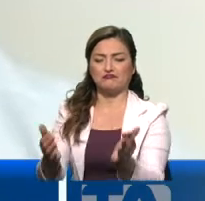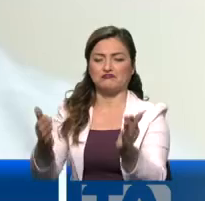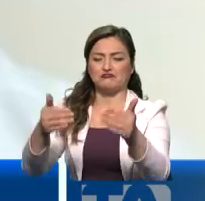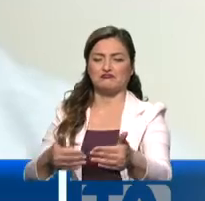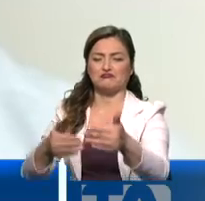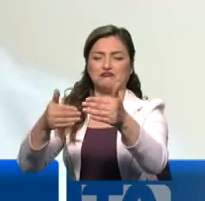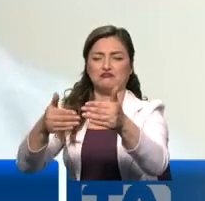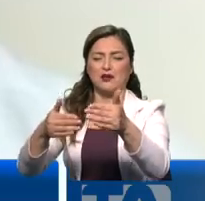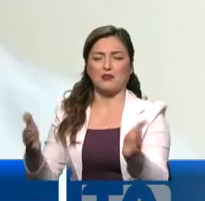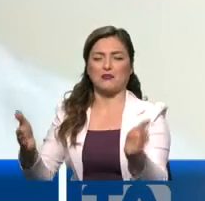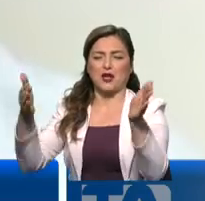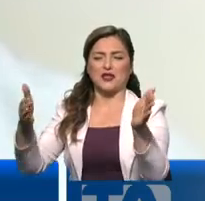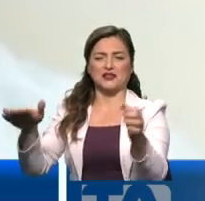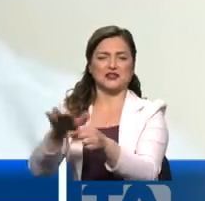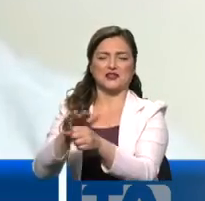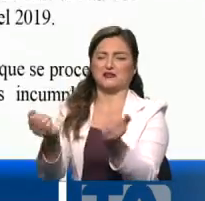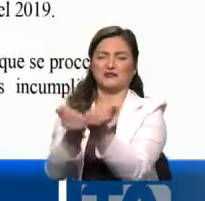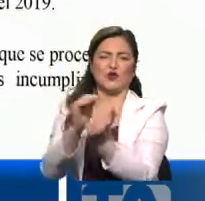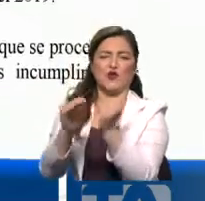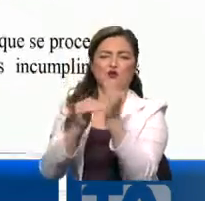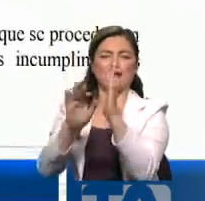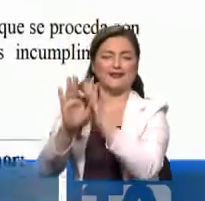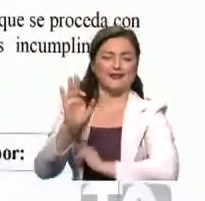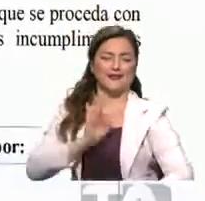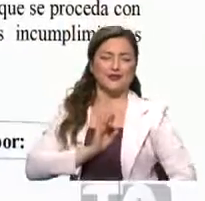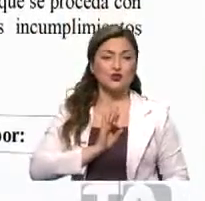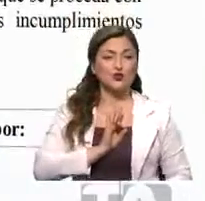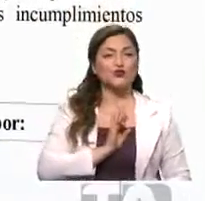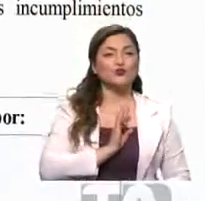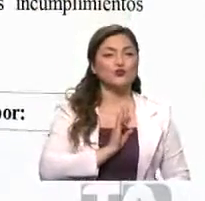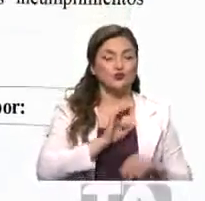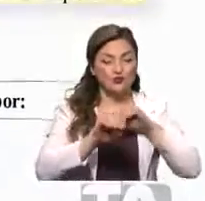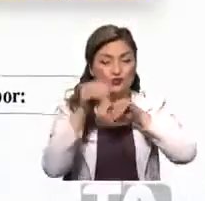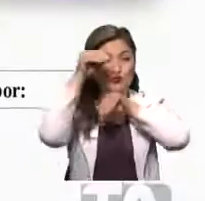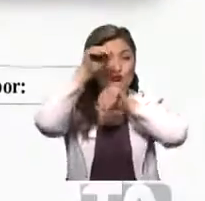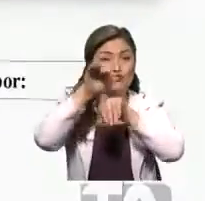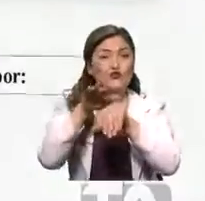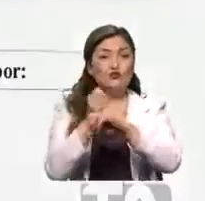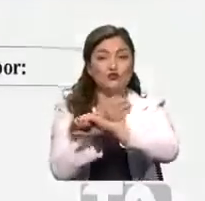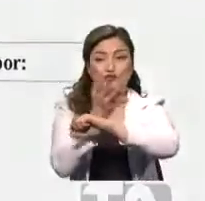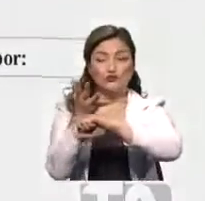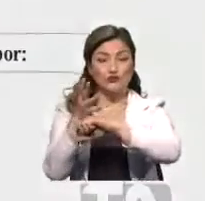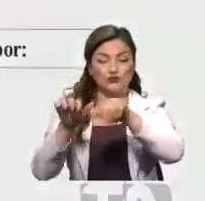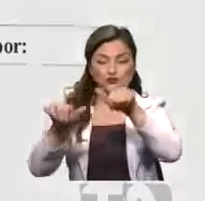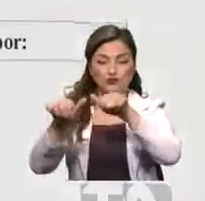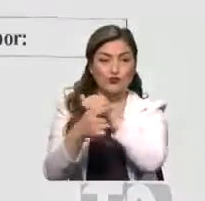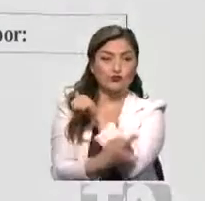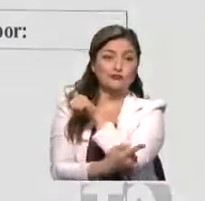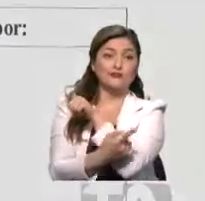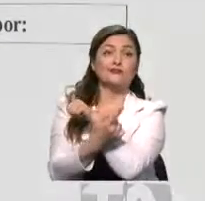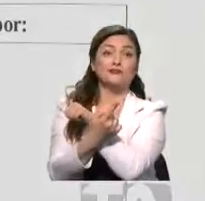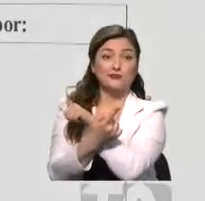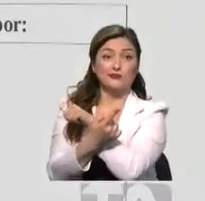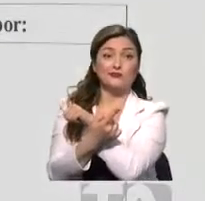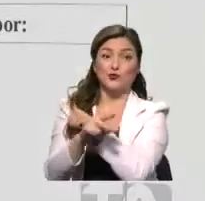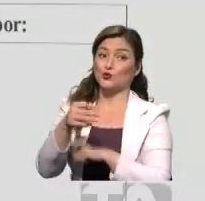cerrados. Esto es totalmente técnico. En el informe incluso recomienda que se proceda con las acciones administrativas que correspondan por